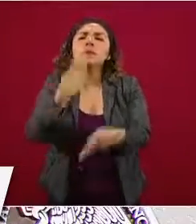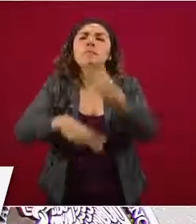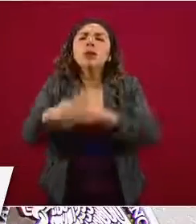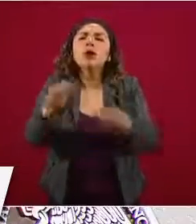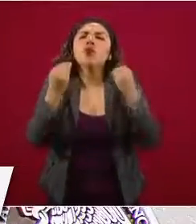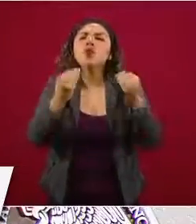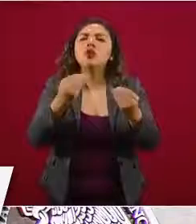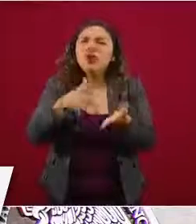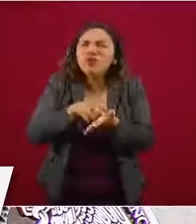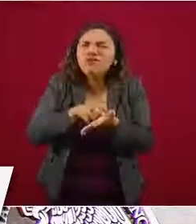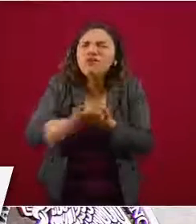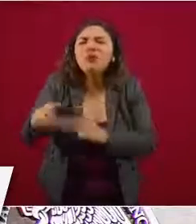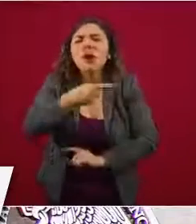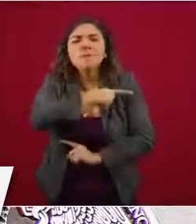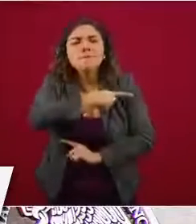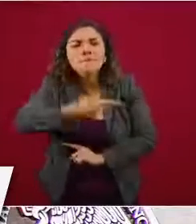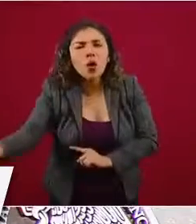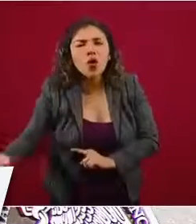por eso